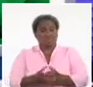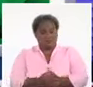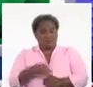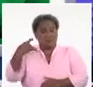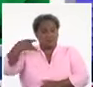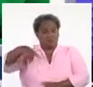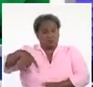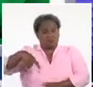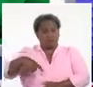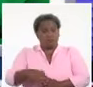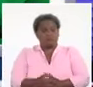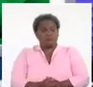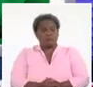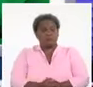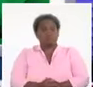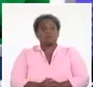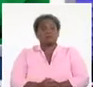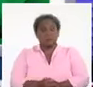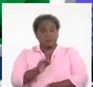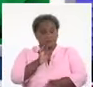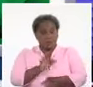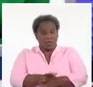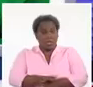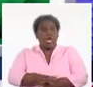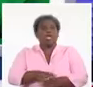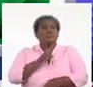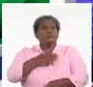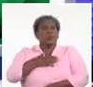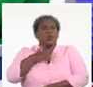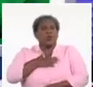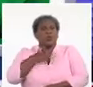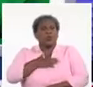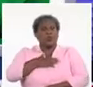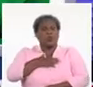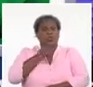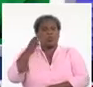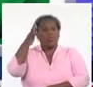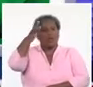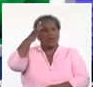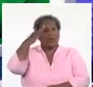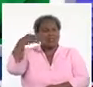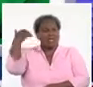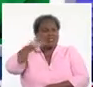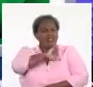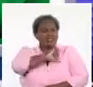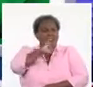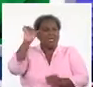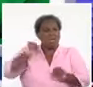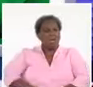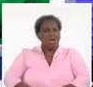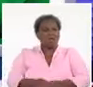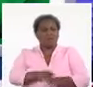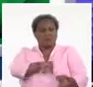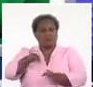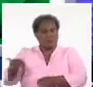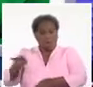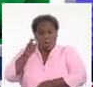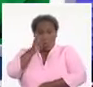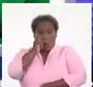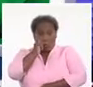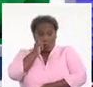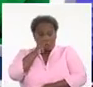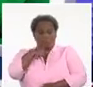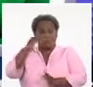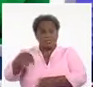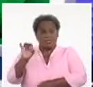comorbilidad. Inicialmente con tos, dolor de cabeza y malestar general. Y fallece un paciente de 70 años de edad